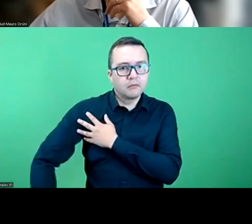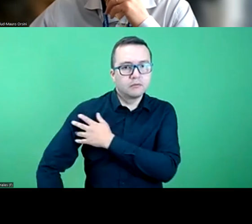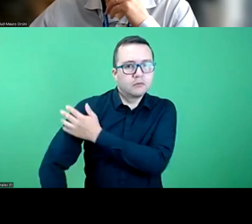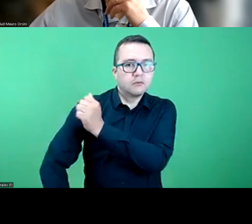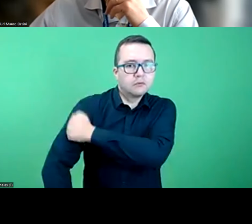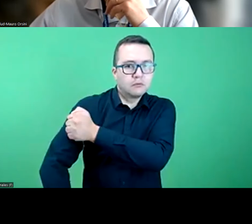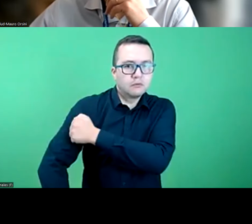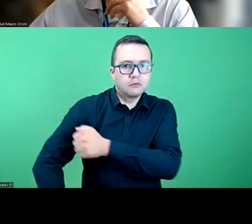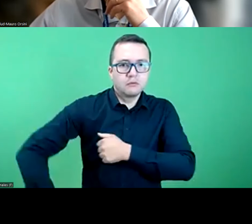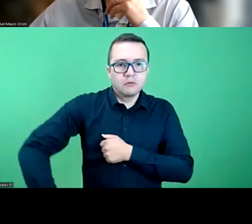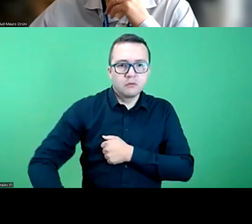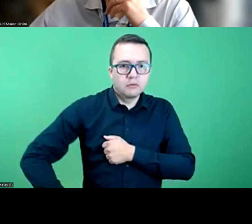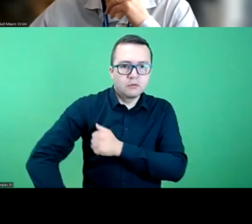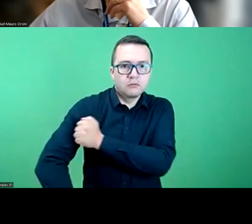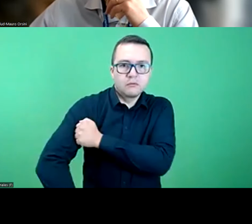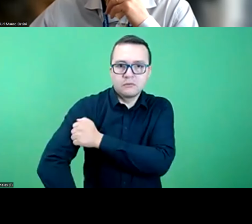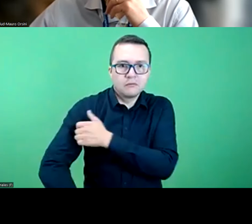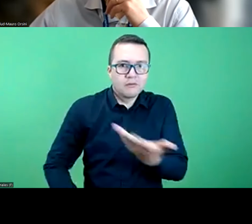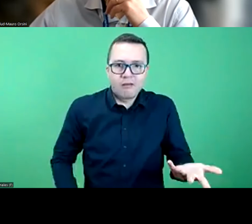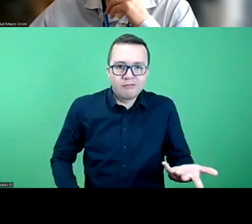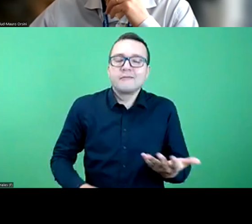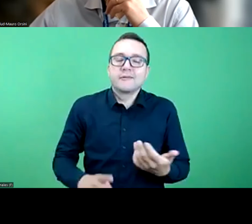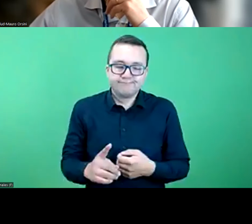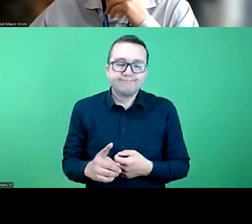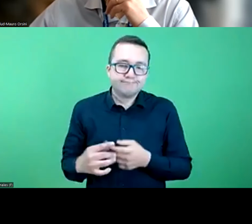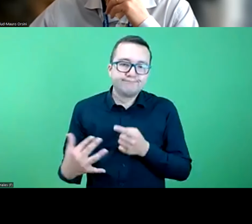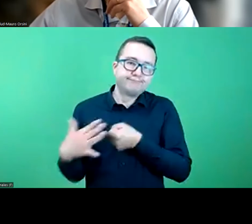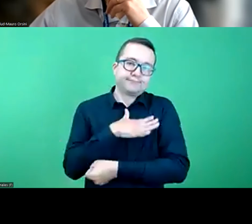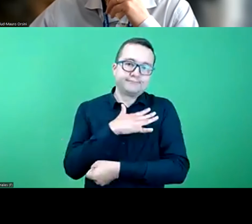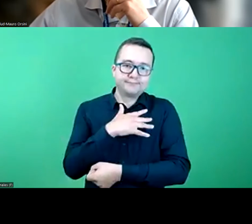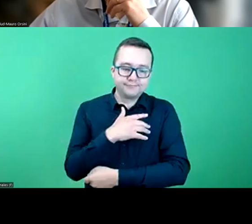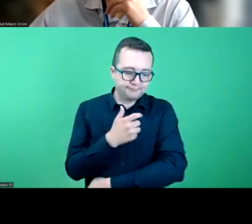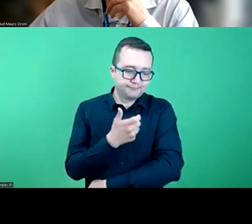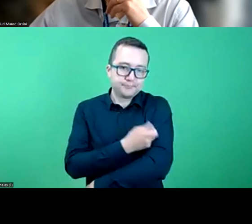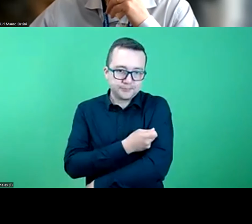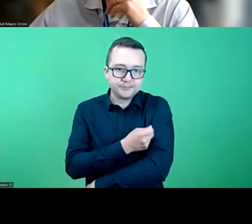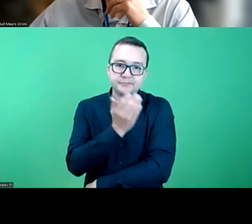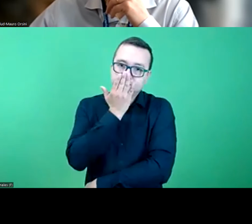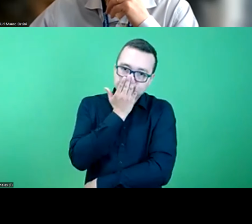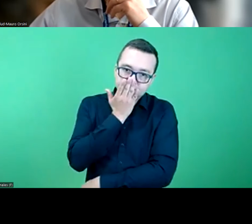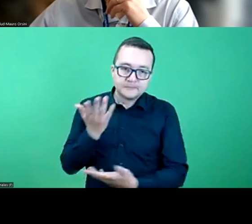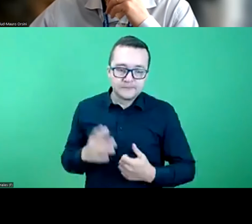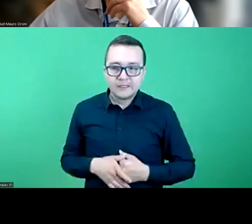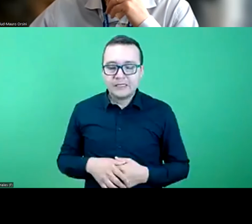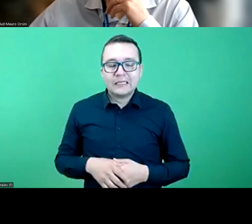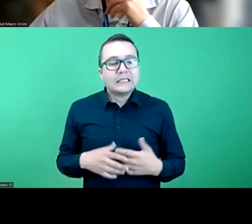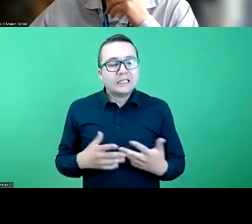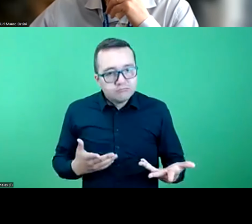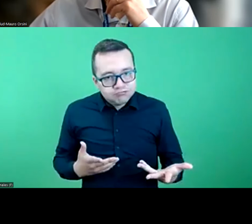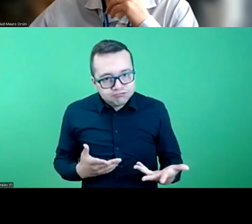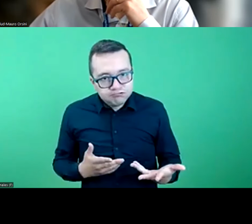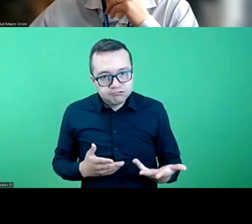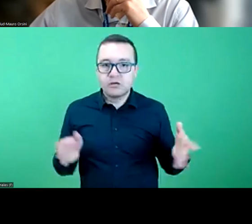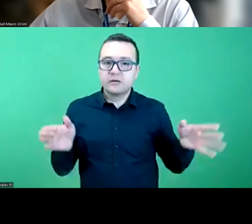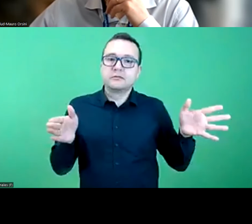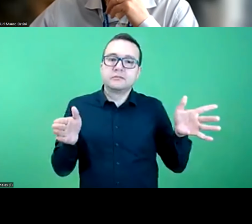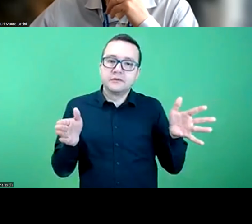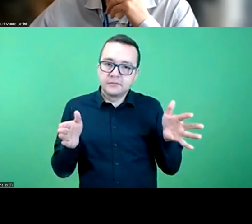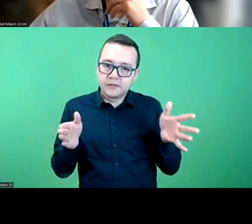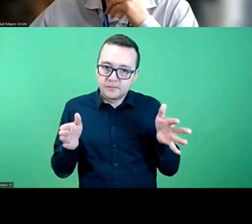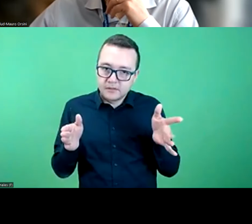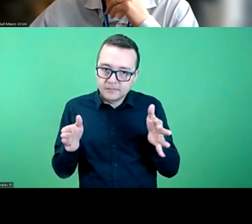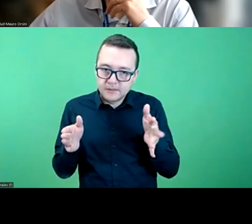la invitaban a adaptarse a esa nueva realidad. Sin embargo, ella, a pesar de los pronósticos